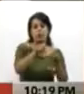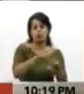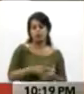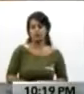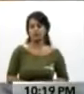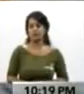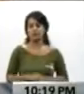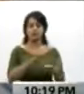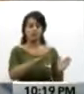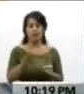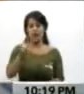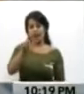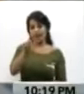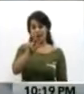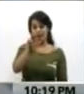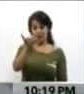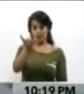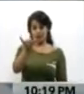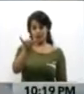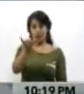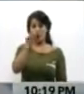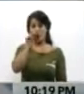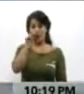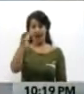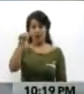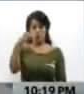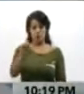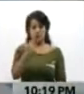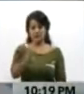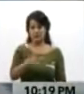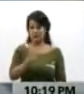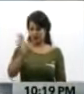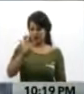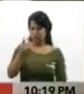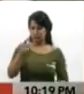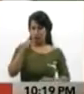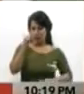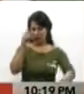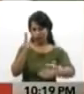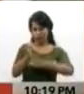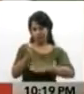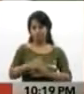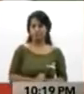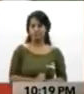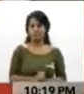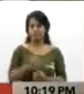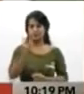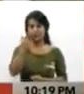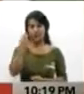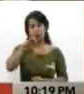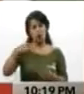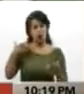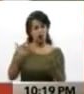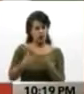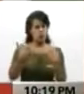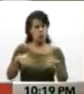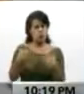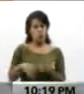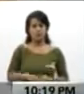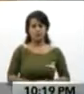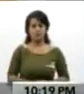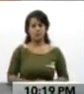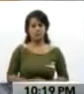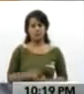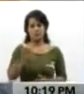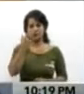Larry Tobar Acuña, el narcoindultado, una típica fuga peresmatista. Una historia larga de eso, ¿yo?